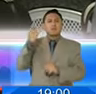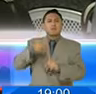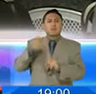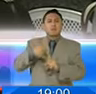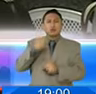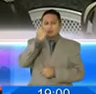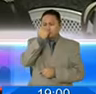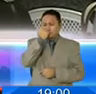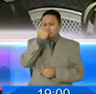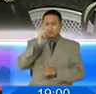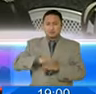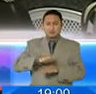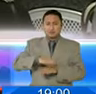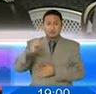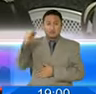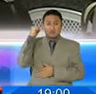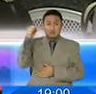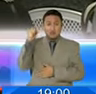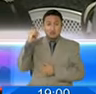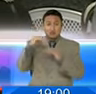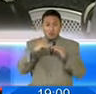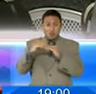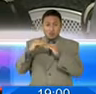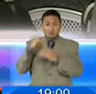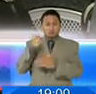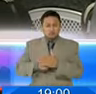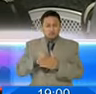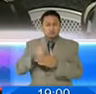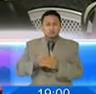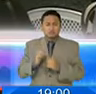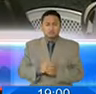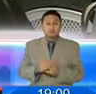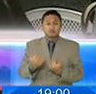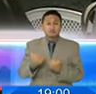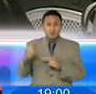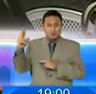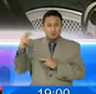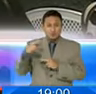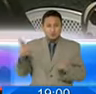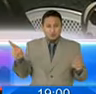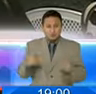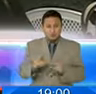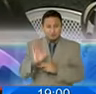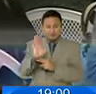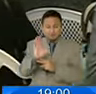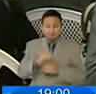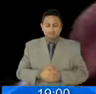continua lucha por los derechos y la igualdad hemos preparado un homenaje en la siguiente nota